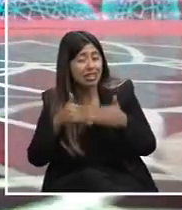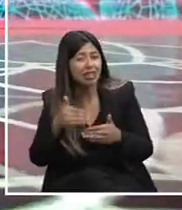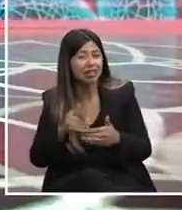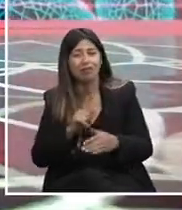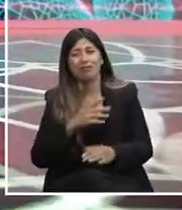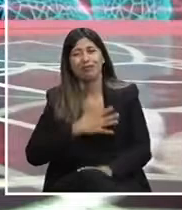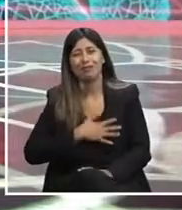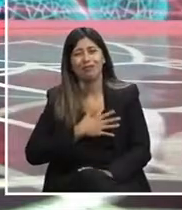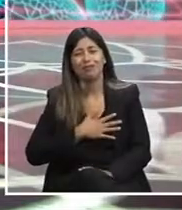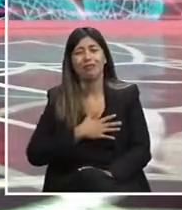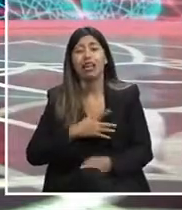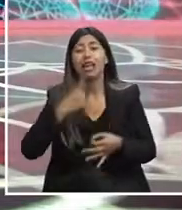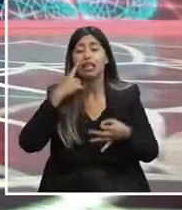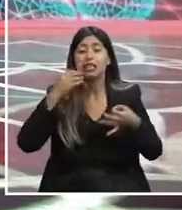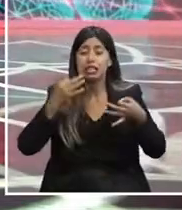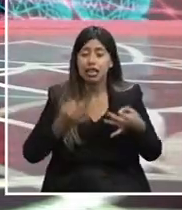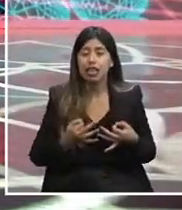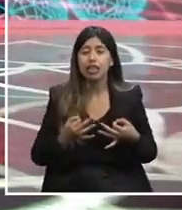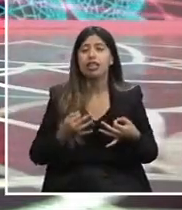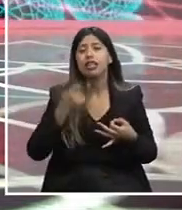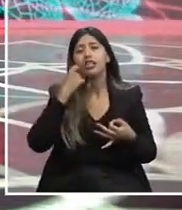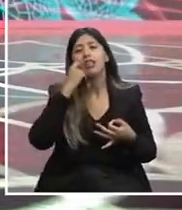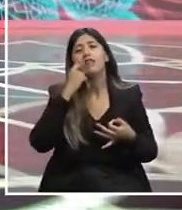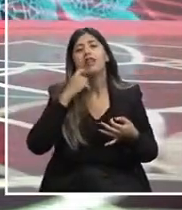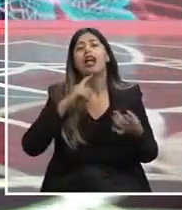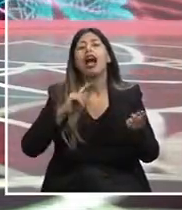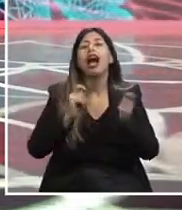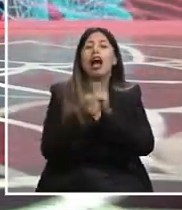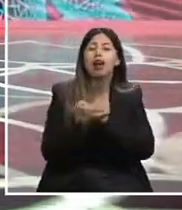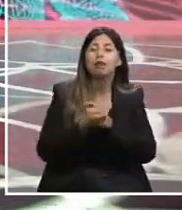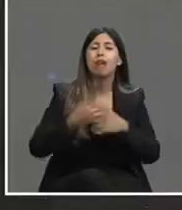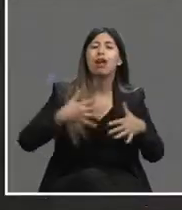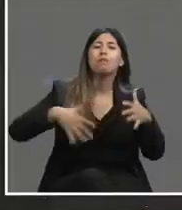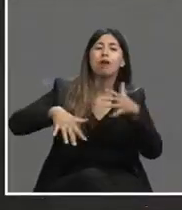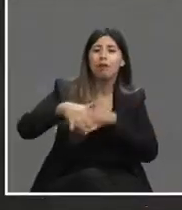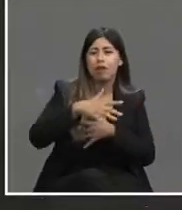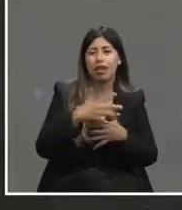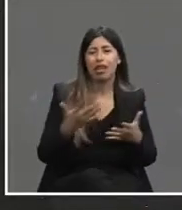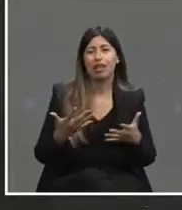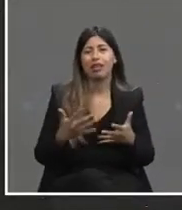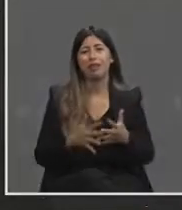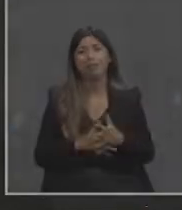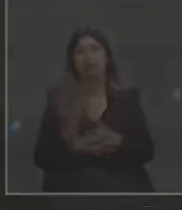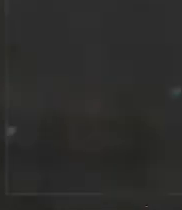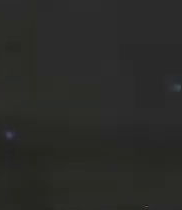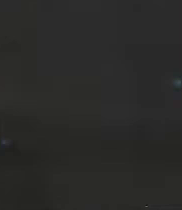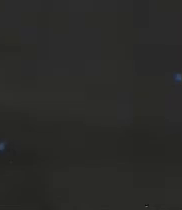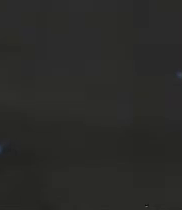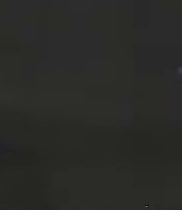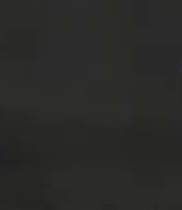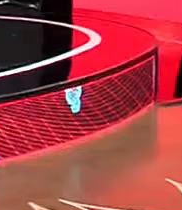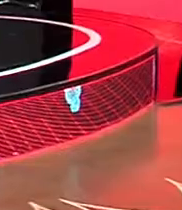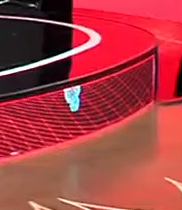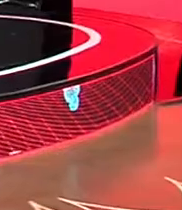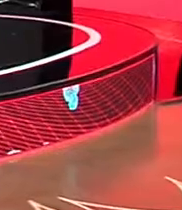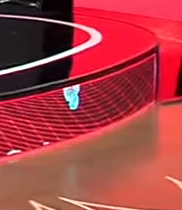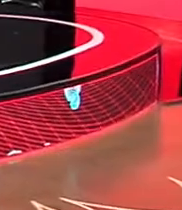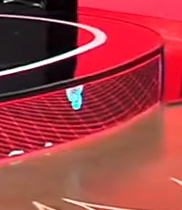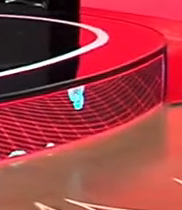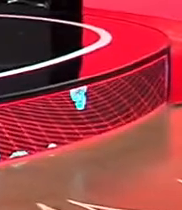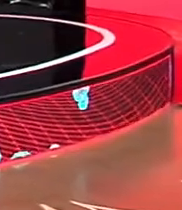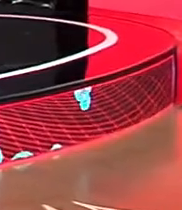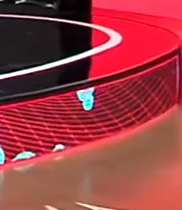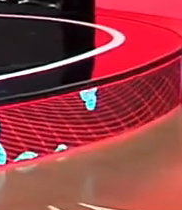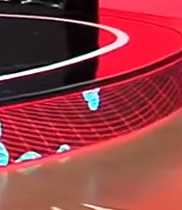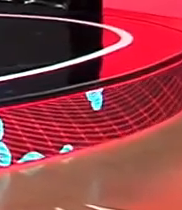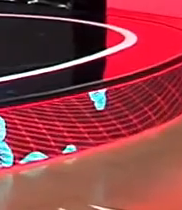claro, las certezas implican desplazamiento. Si yo quiero tener certezas, probablemente deba matar a un par de cosas que amo mucho,